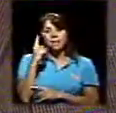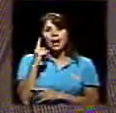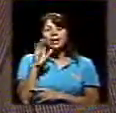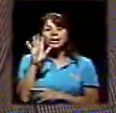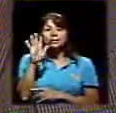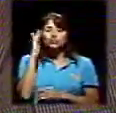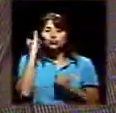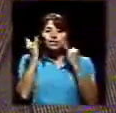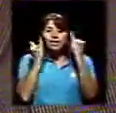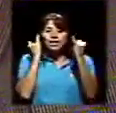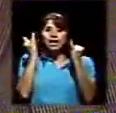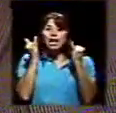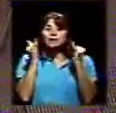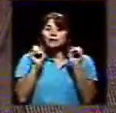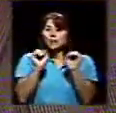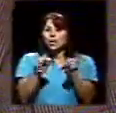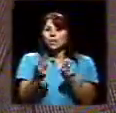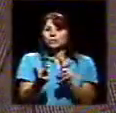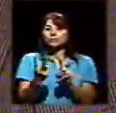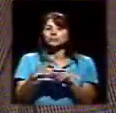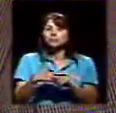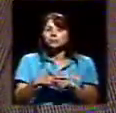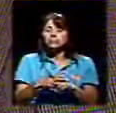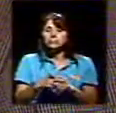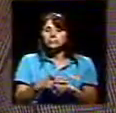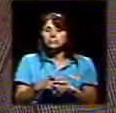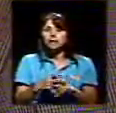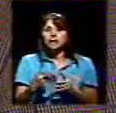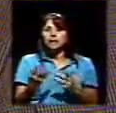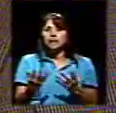ideas cuando requerían